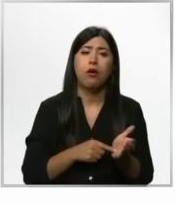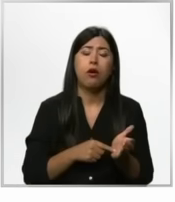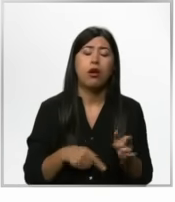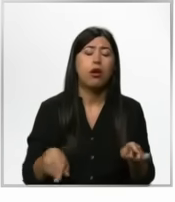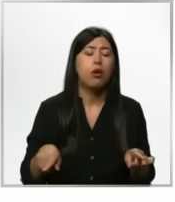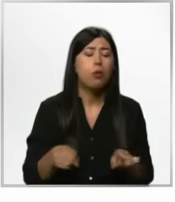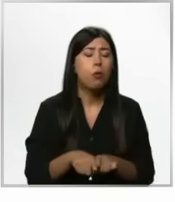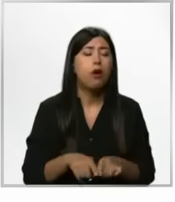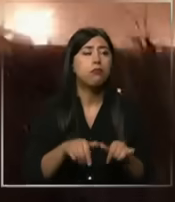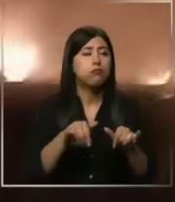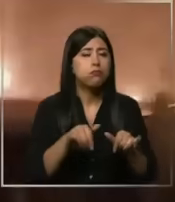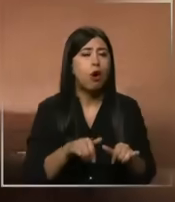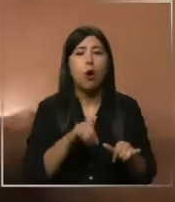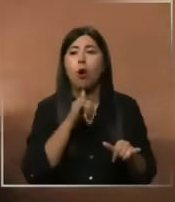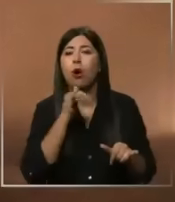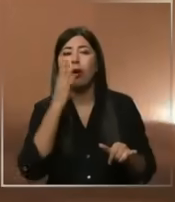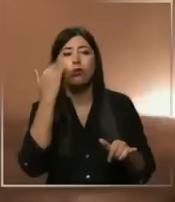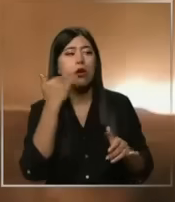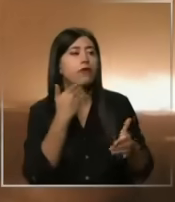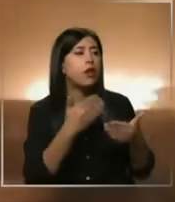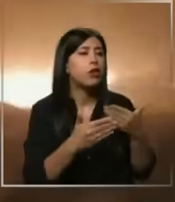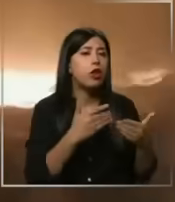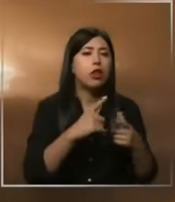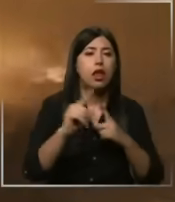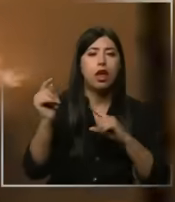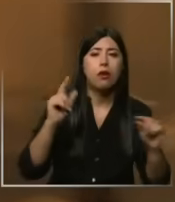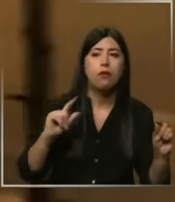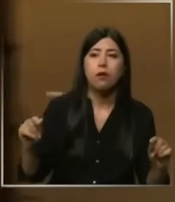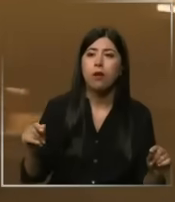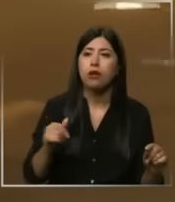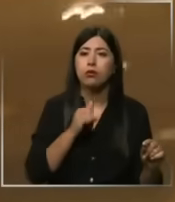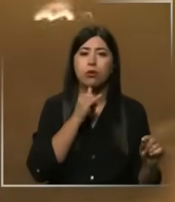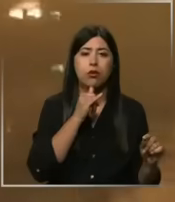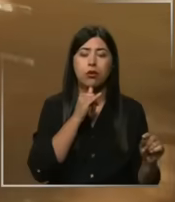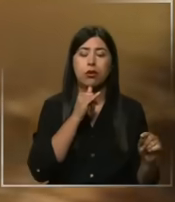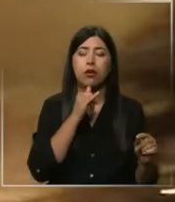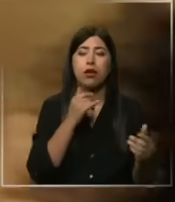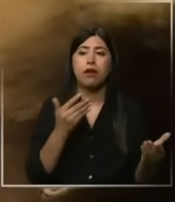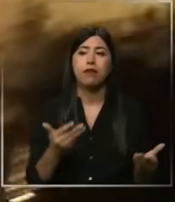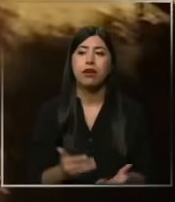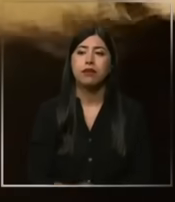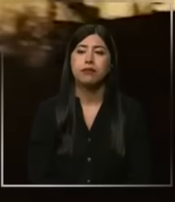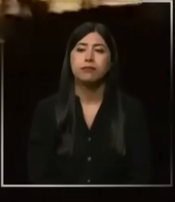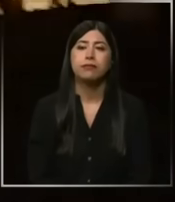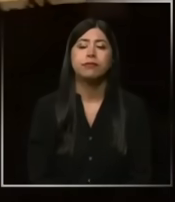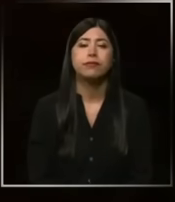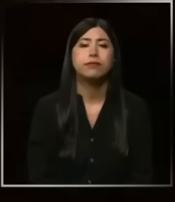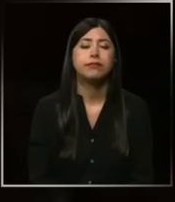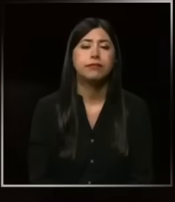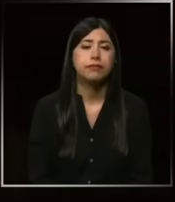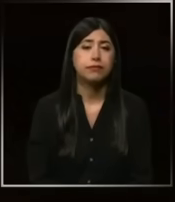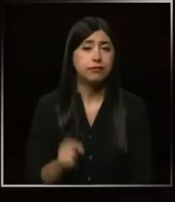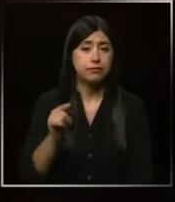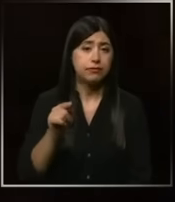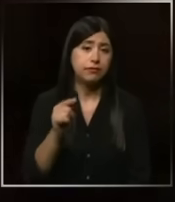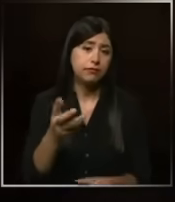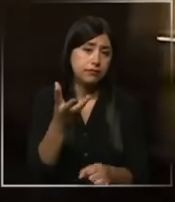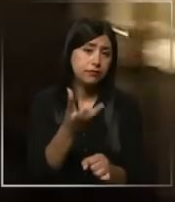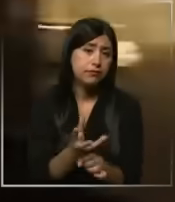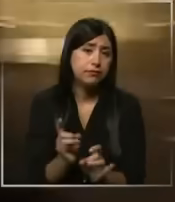igual manera no sabían hacia dónde evacuar? Aquí estoy, muchachos. Llegué a lo que queda aquí,